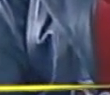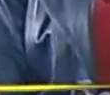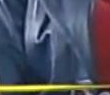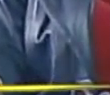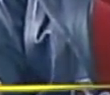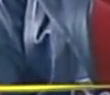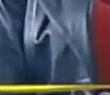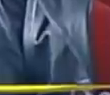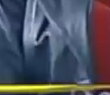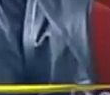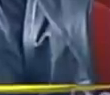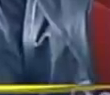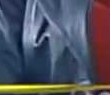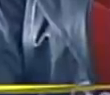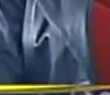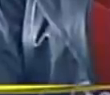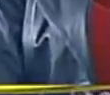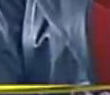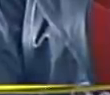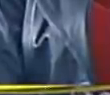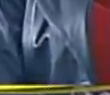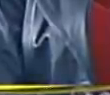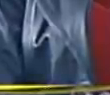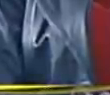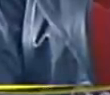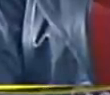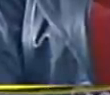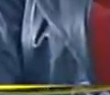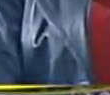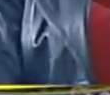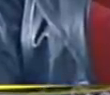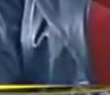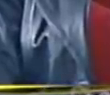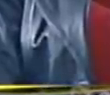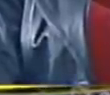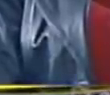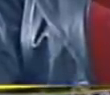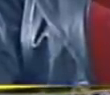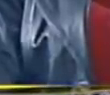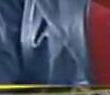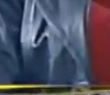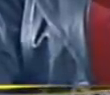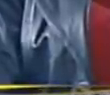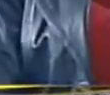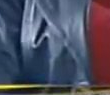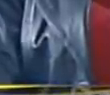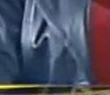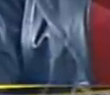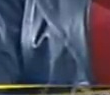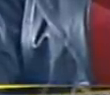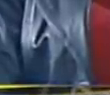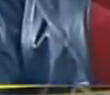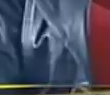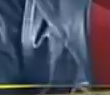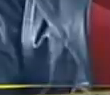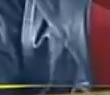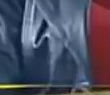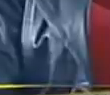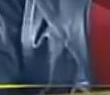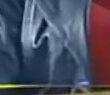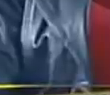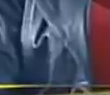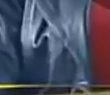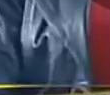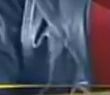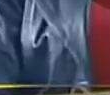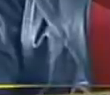bomberos. En sí, es comenzar casi desde cero. Pero bueno, presidente, nosotros hemos demostrado que somos los hombres